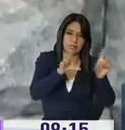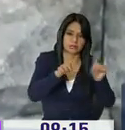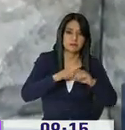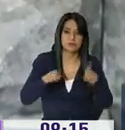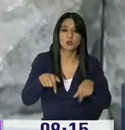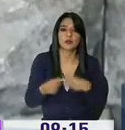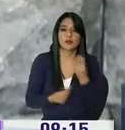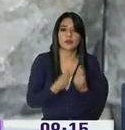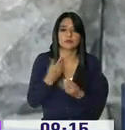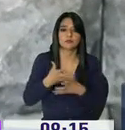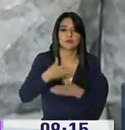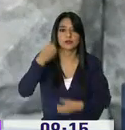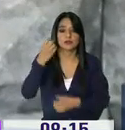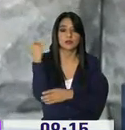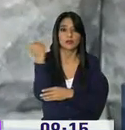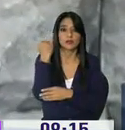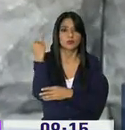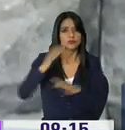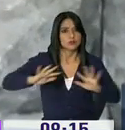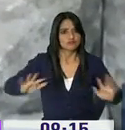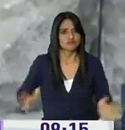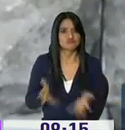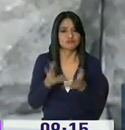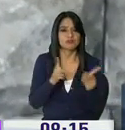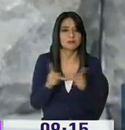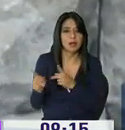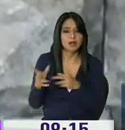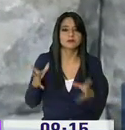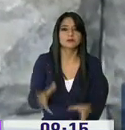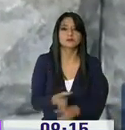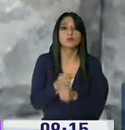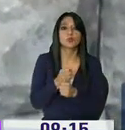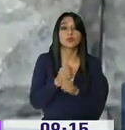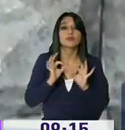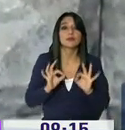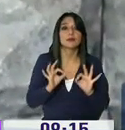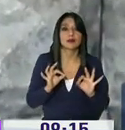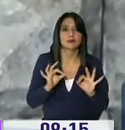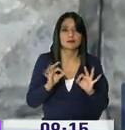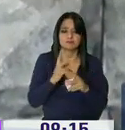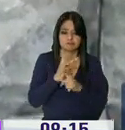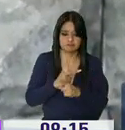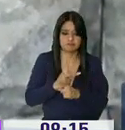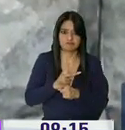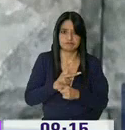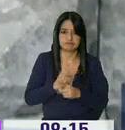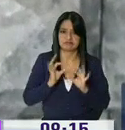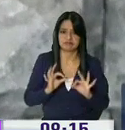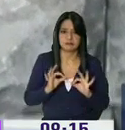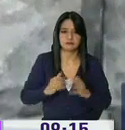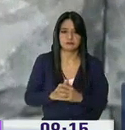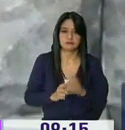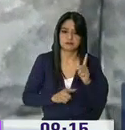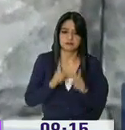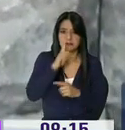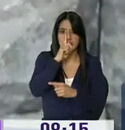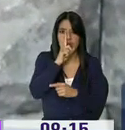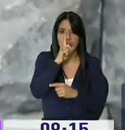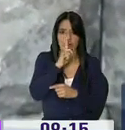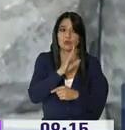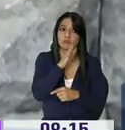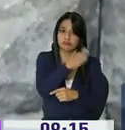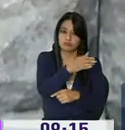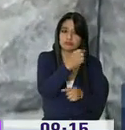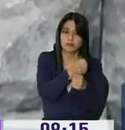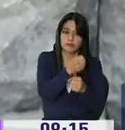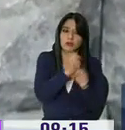desde la Federación de Industria? Estamos promoviendo protocolos de bioseguridad que permitan a los colaboradores llegar a sus lugares de